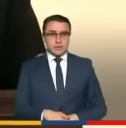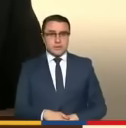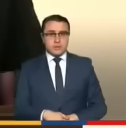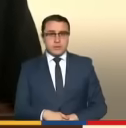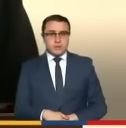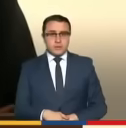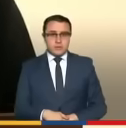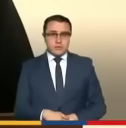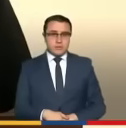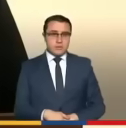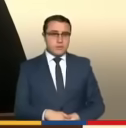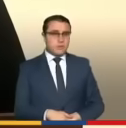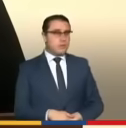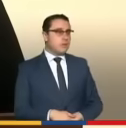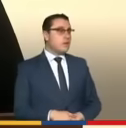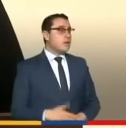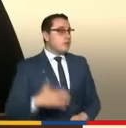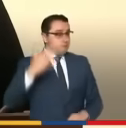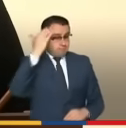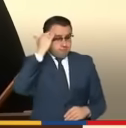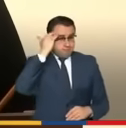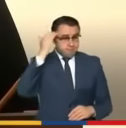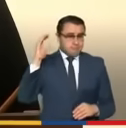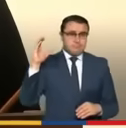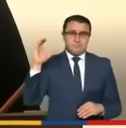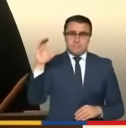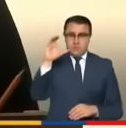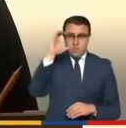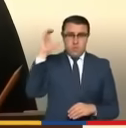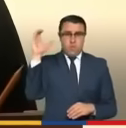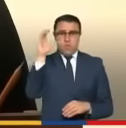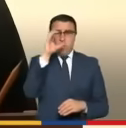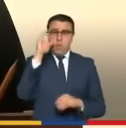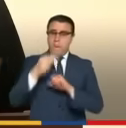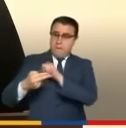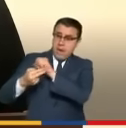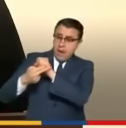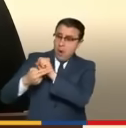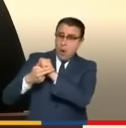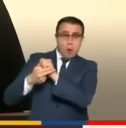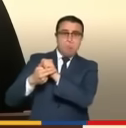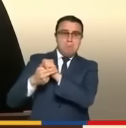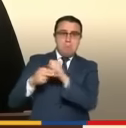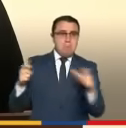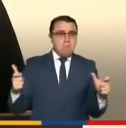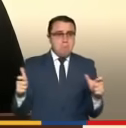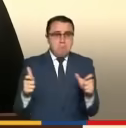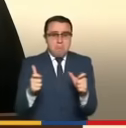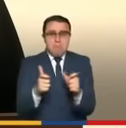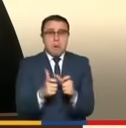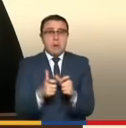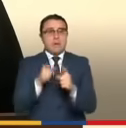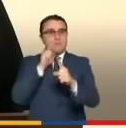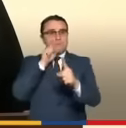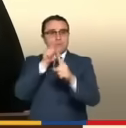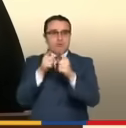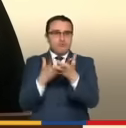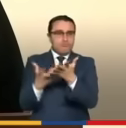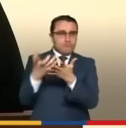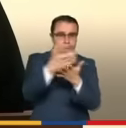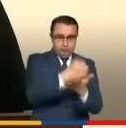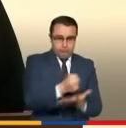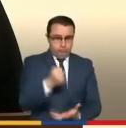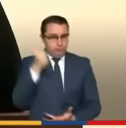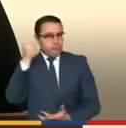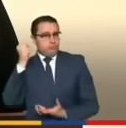debería suceder en un país que tiene escasez de ahorro para poder financiar la inversión, que